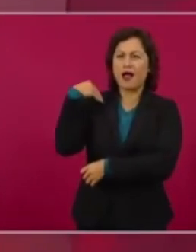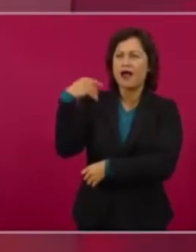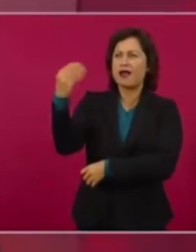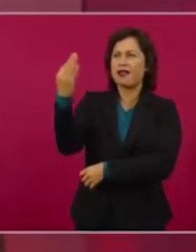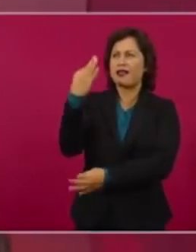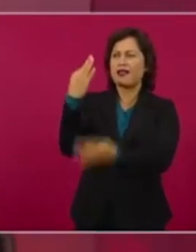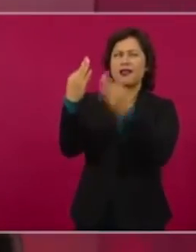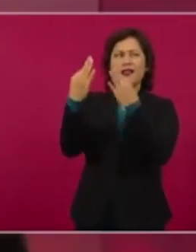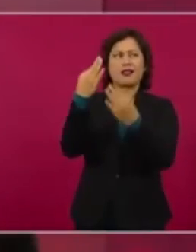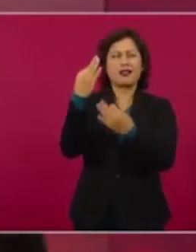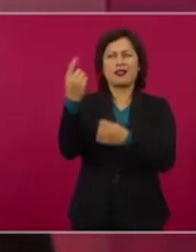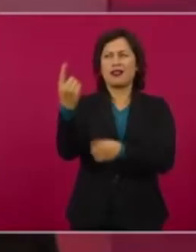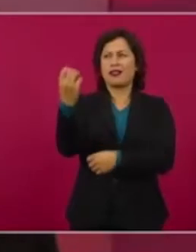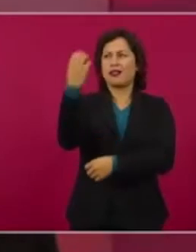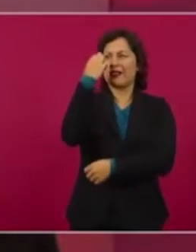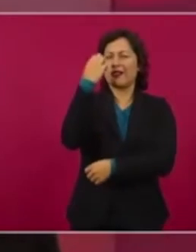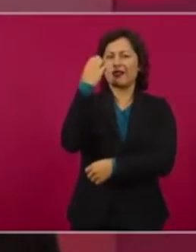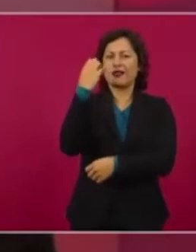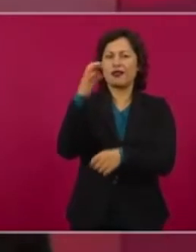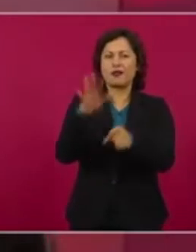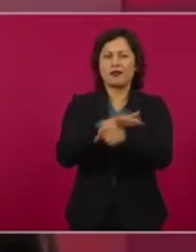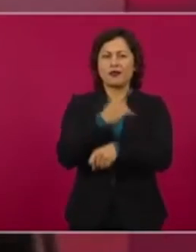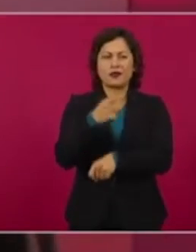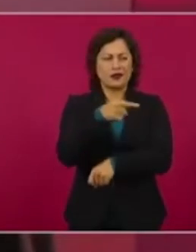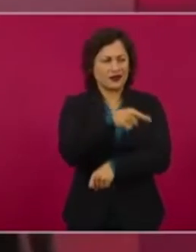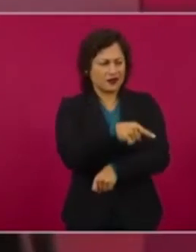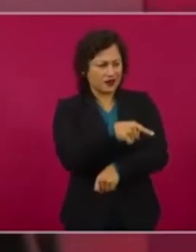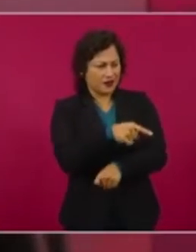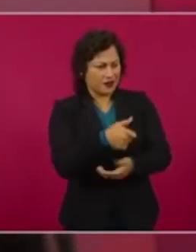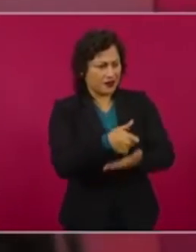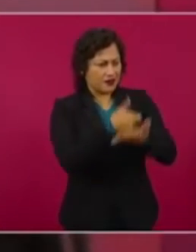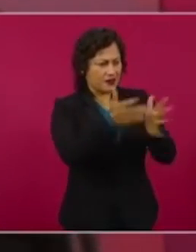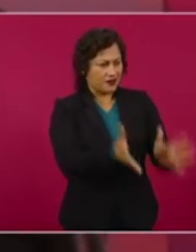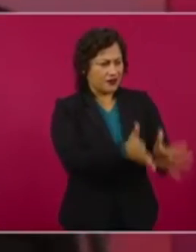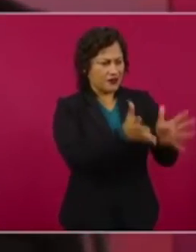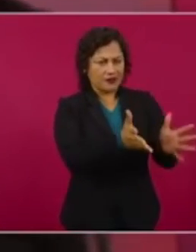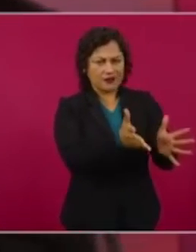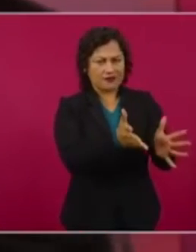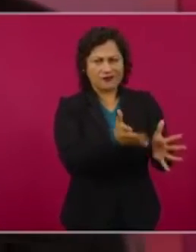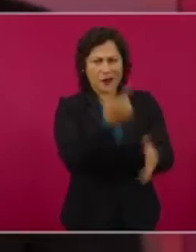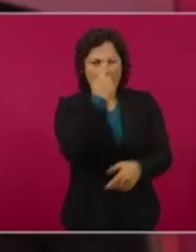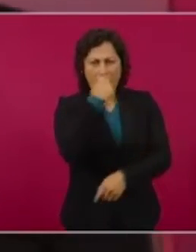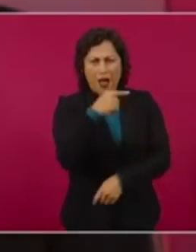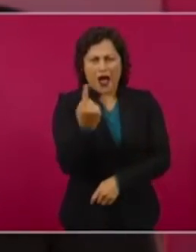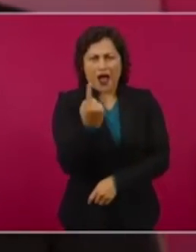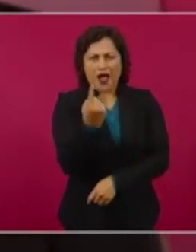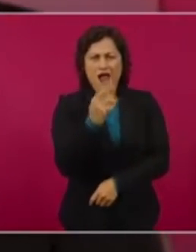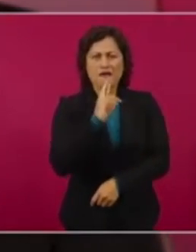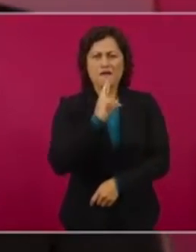refinerías, que era mejor vender el petróleo crudo y comprar las gasolinas. Imagínense,